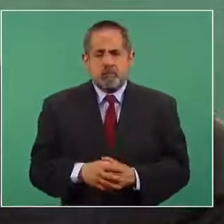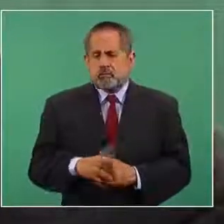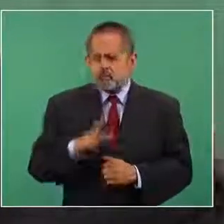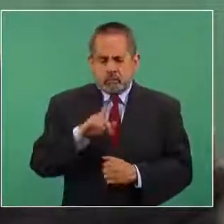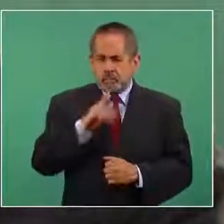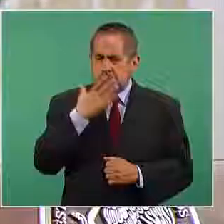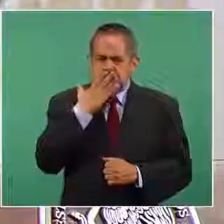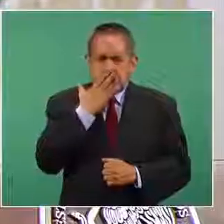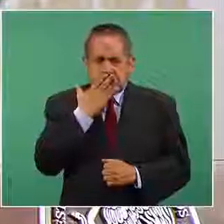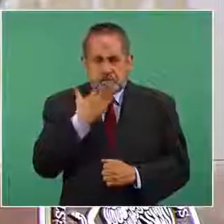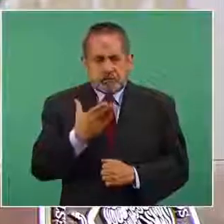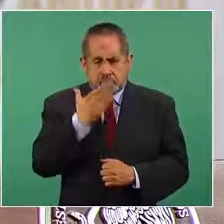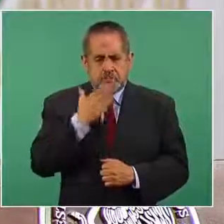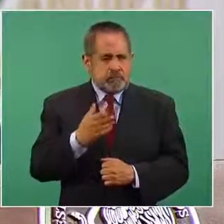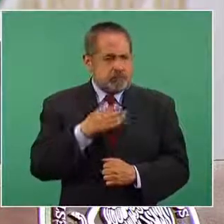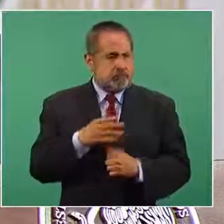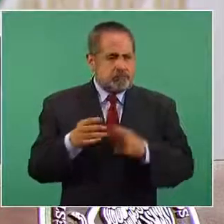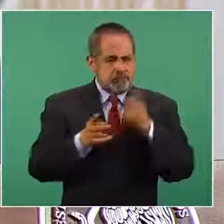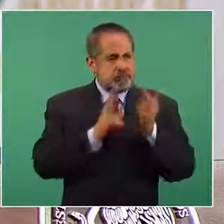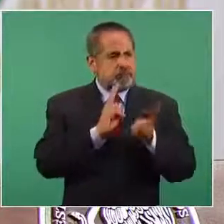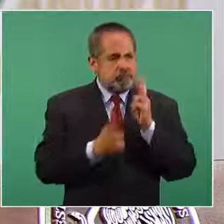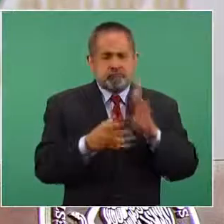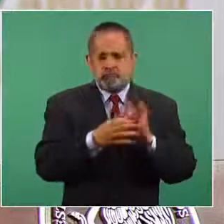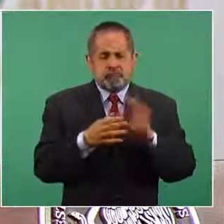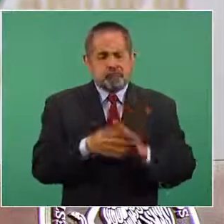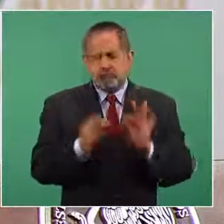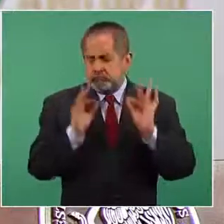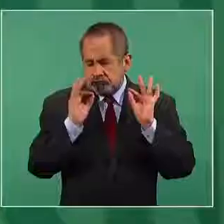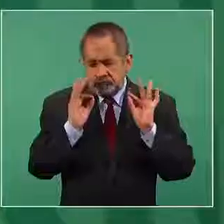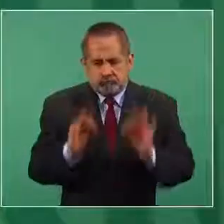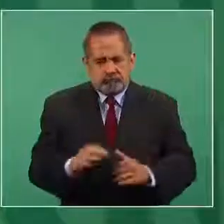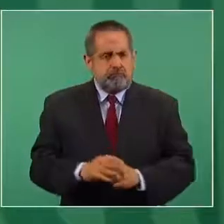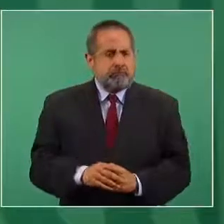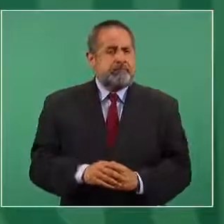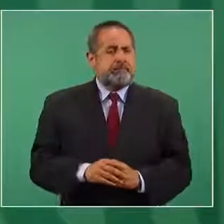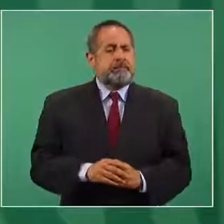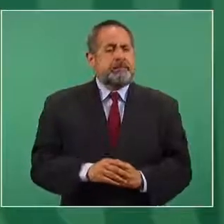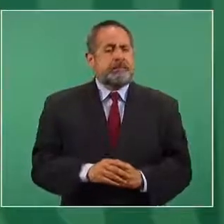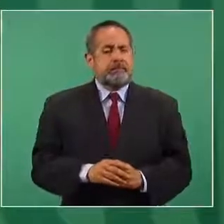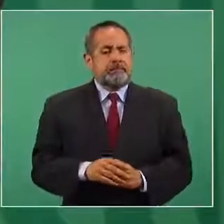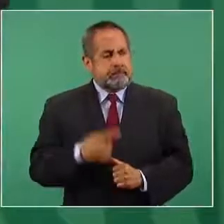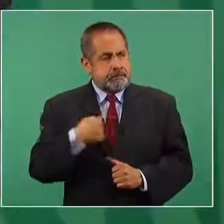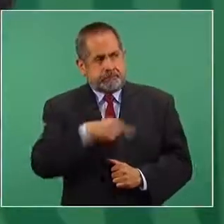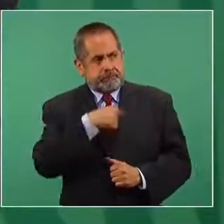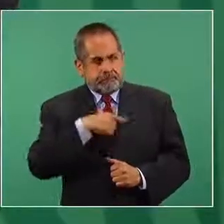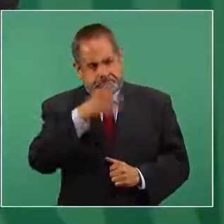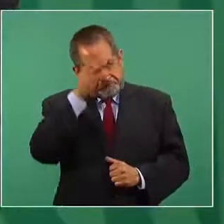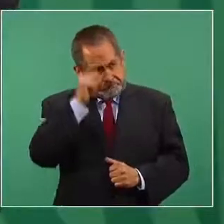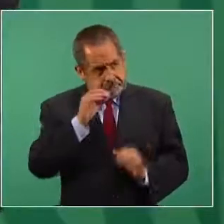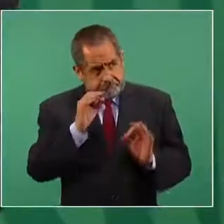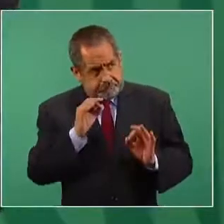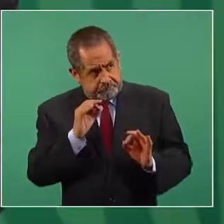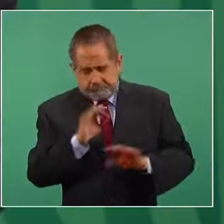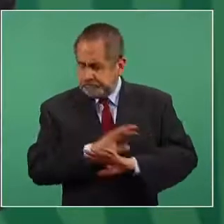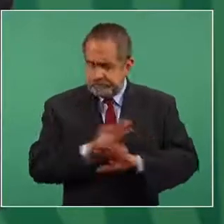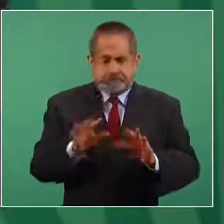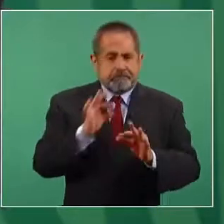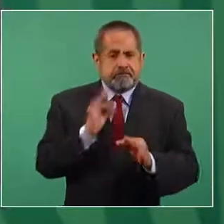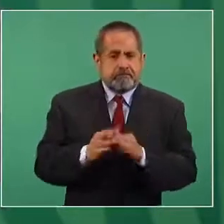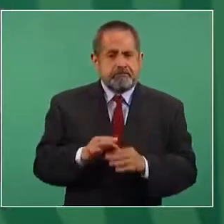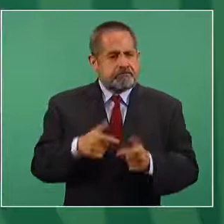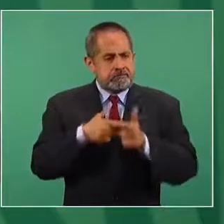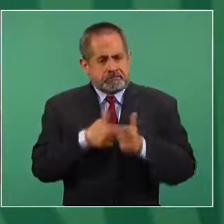muy buena la conversación y en este tema se acordó que